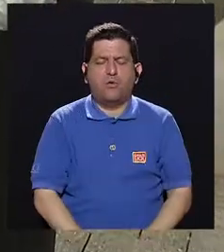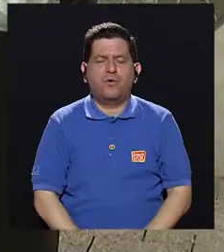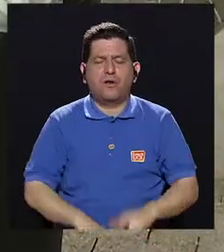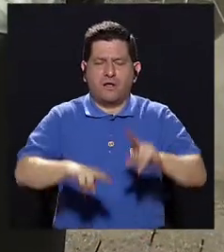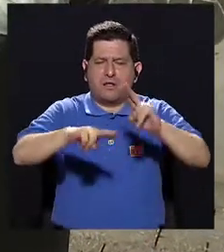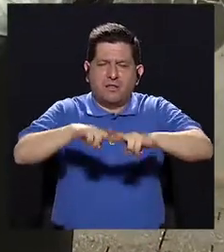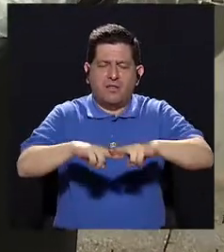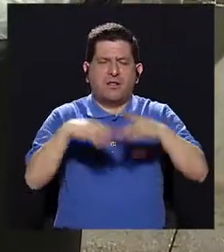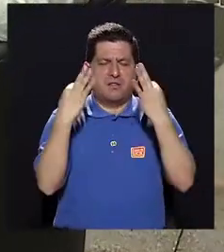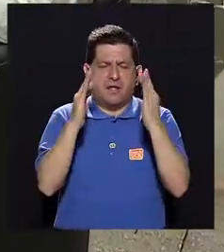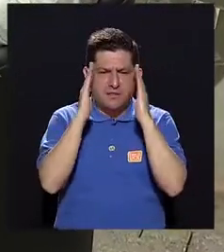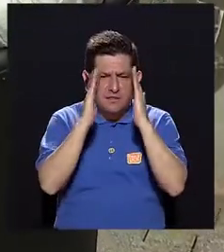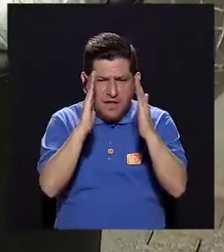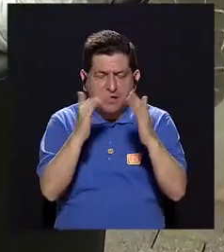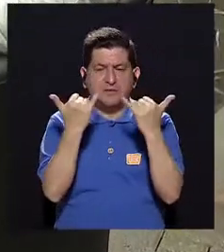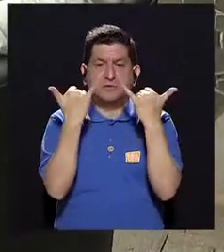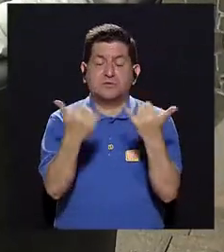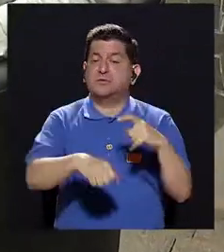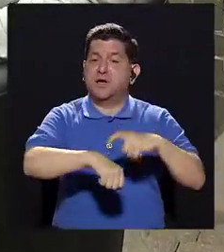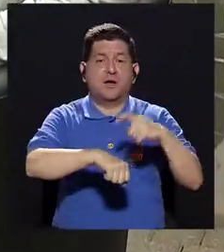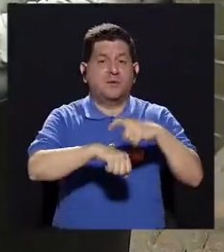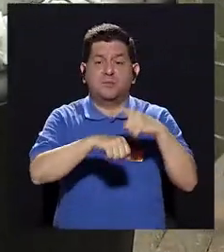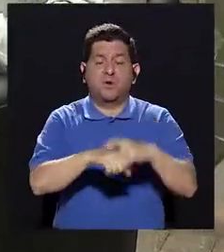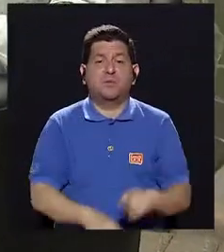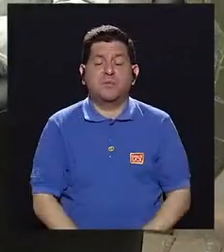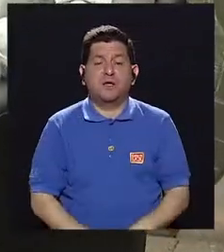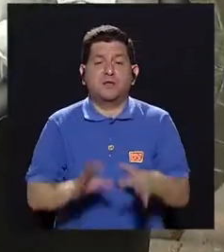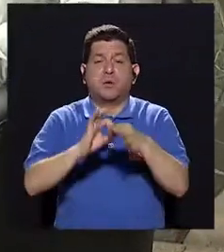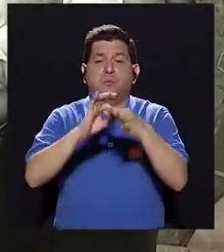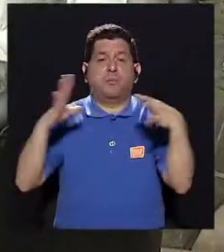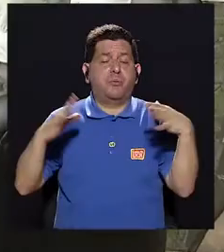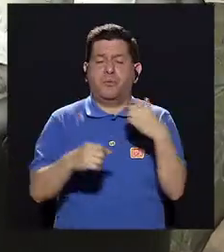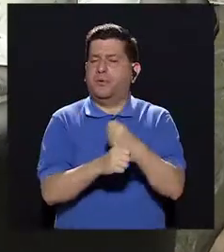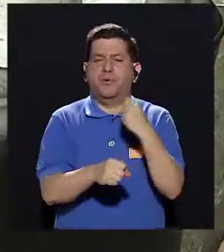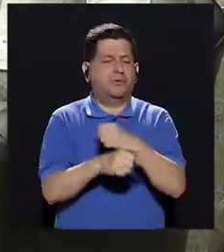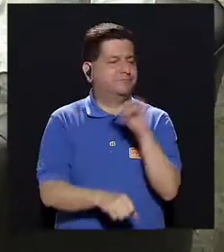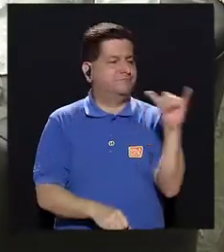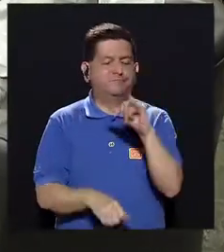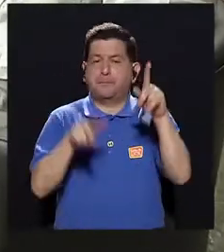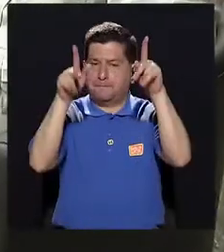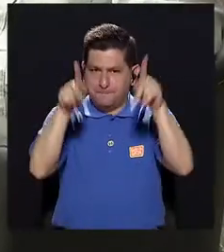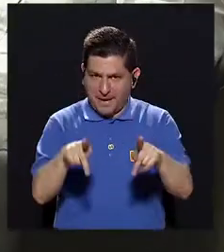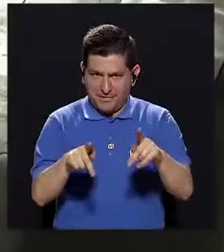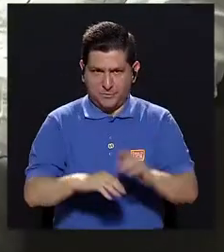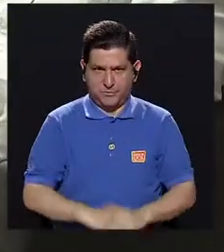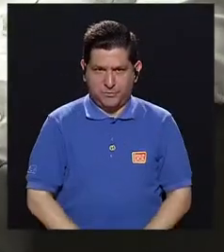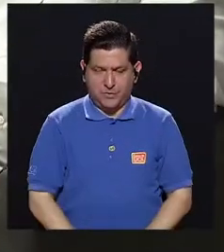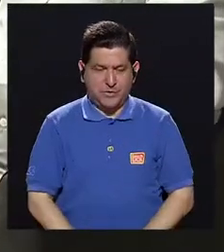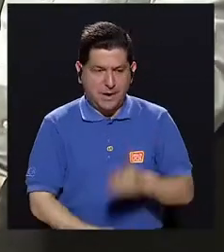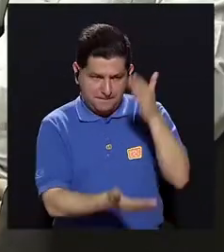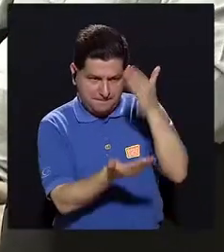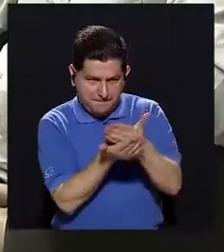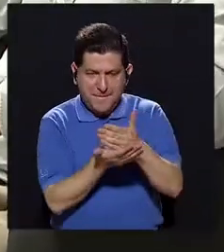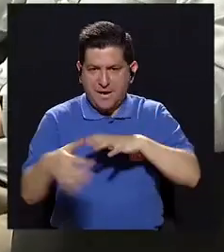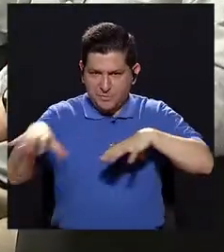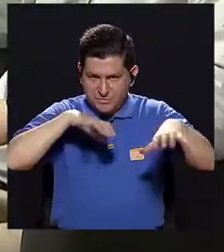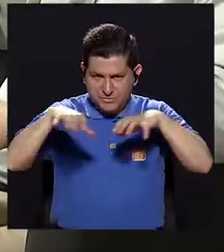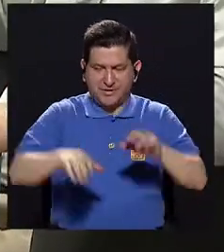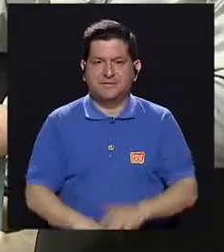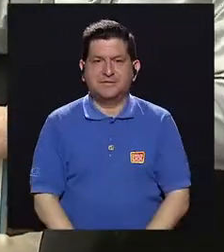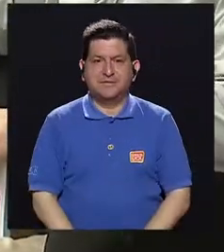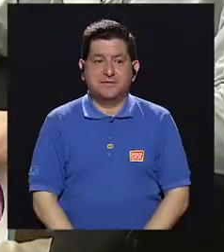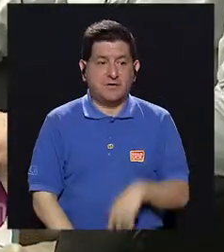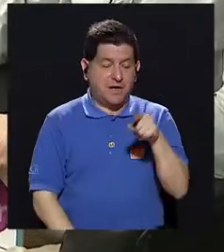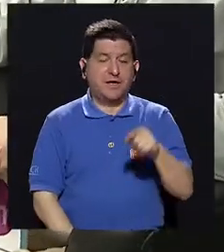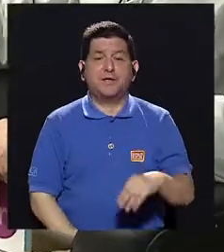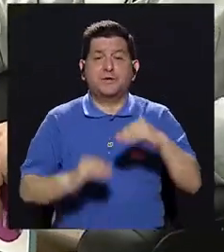sentada tratando de enfocarse a algo, llega a un punto donde se desconecta y no trabaja igual. Si la persona hace una pausa activa, que la pausa